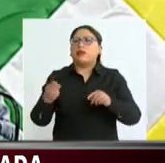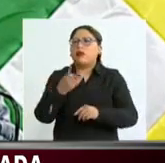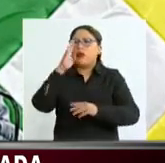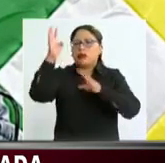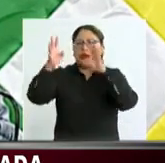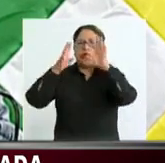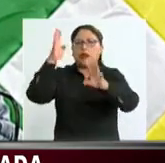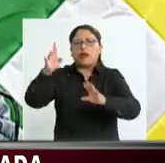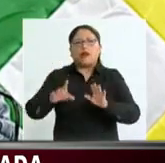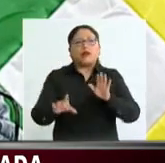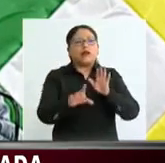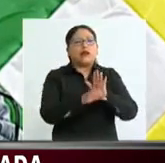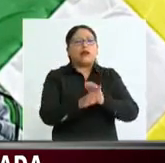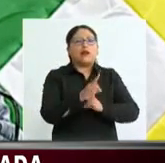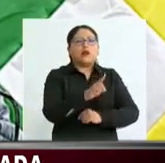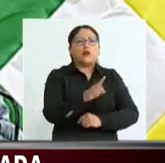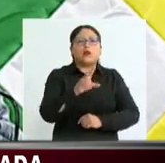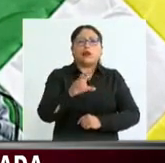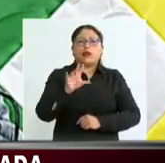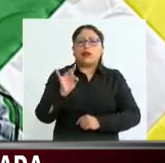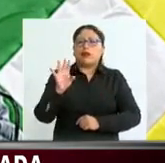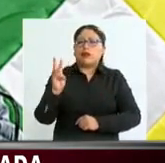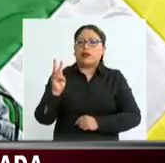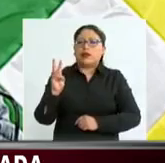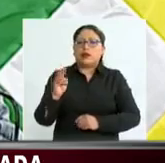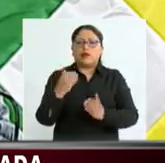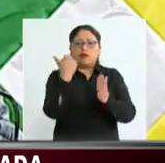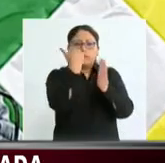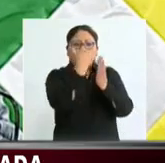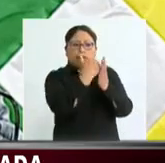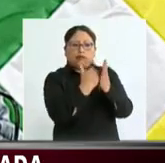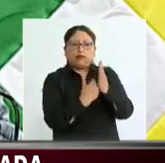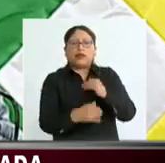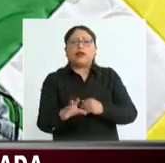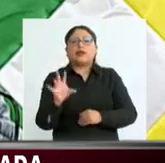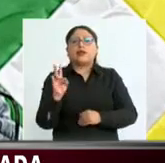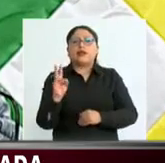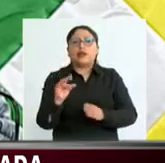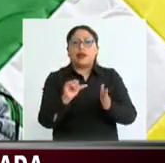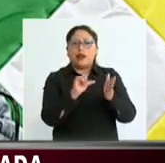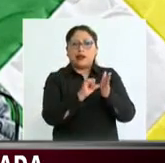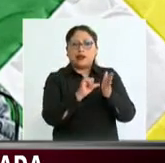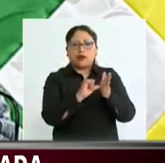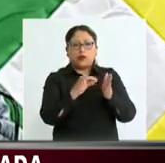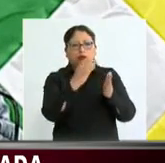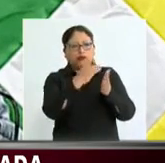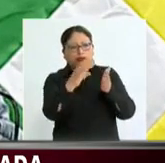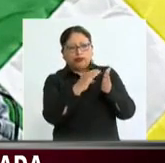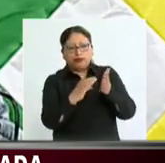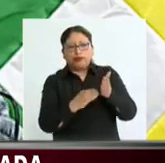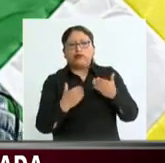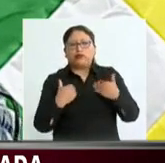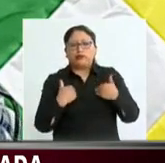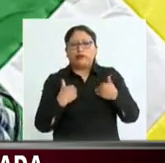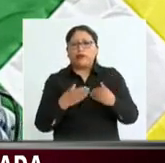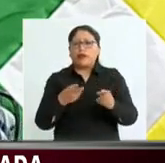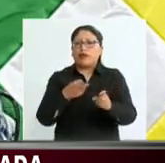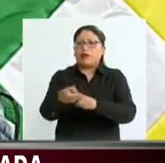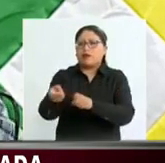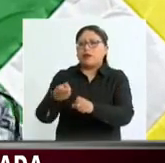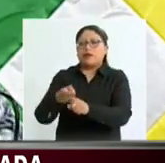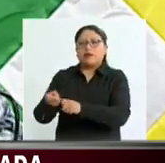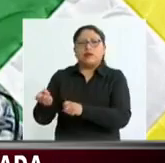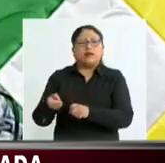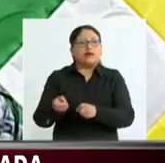ley marco de 7 artículos que no afecta en lo absoluto a las trabajadoras y trabajadores